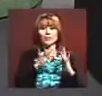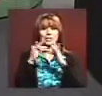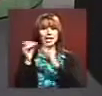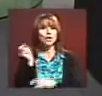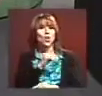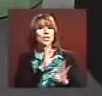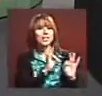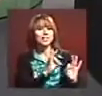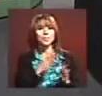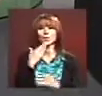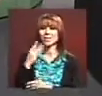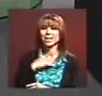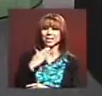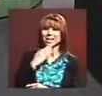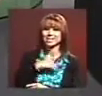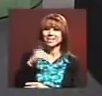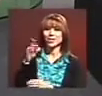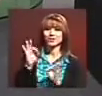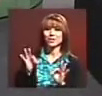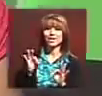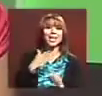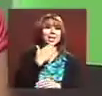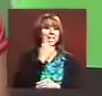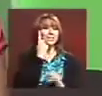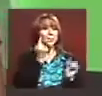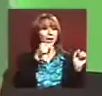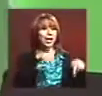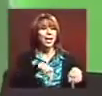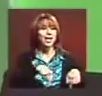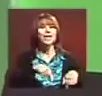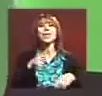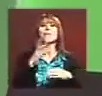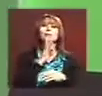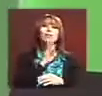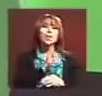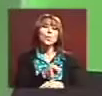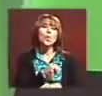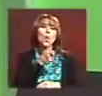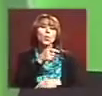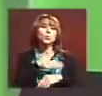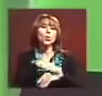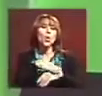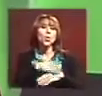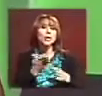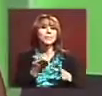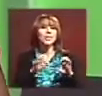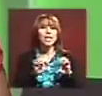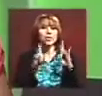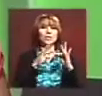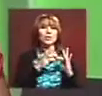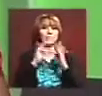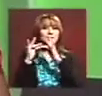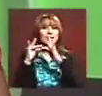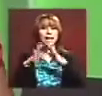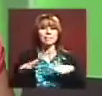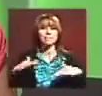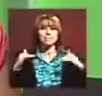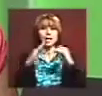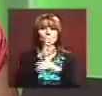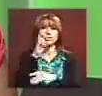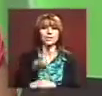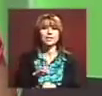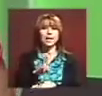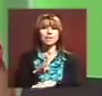Yanúa? Muy bien, gracias a Dios. Gracias por estar acá en Nexus. Y bueno, vamos a hablar un poco sobre lo que es la educación especial en Costa Rica.